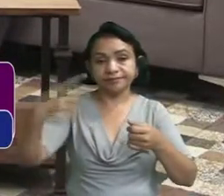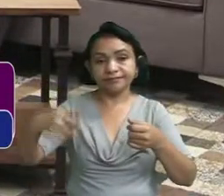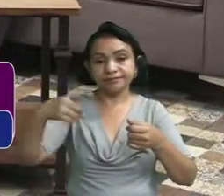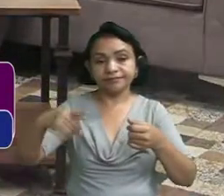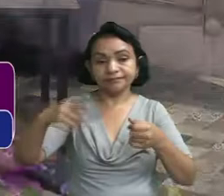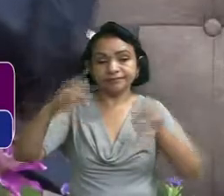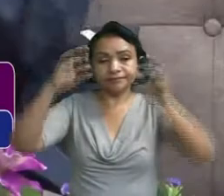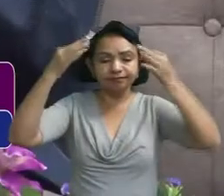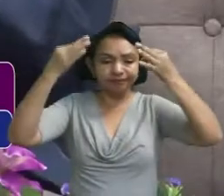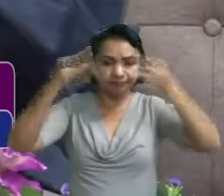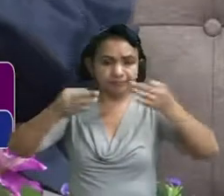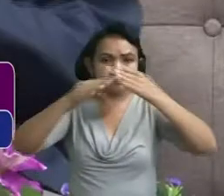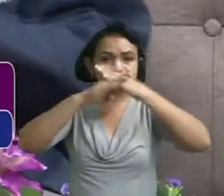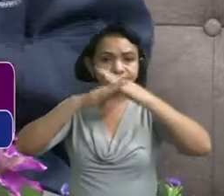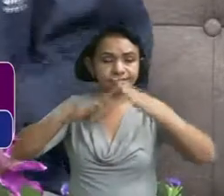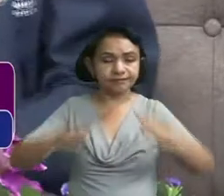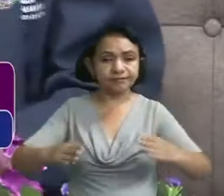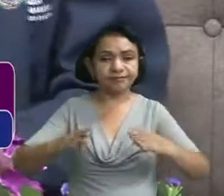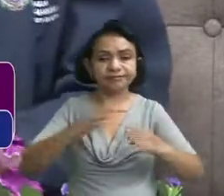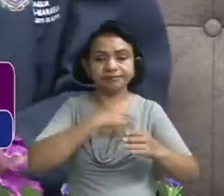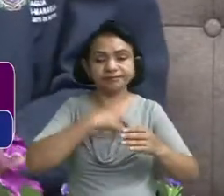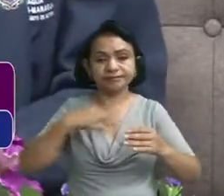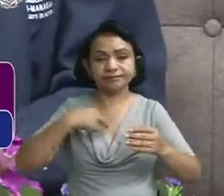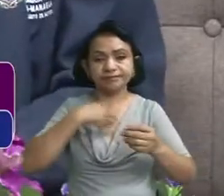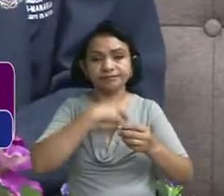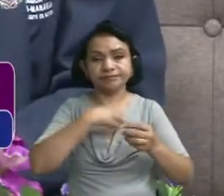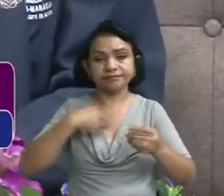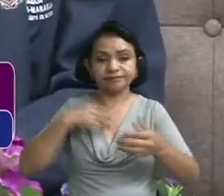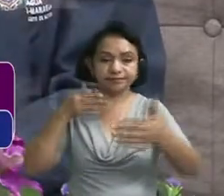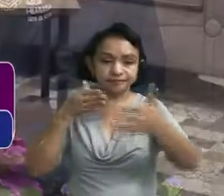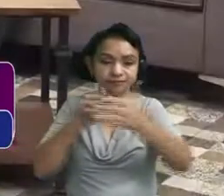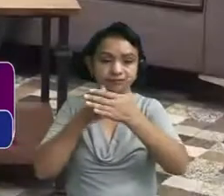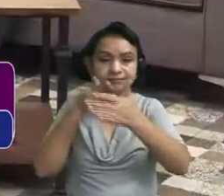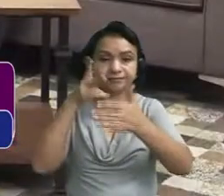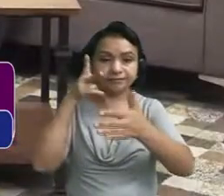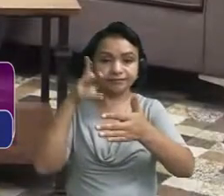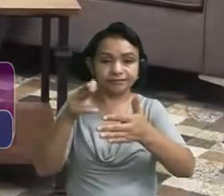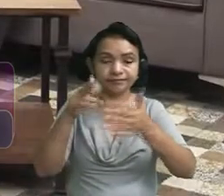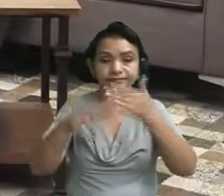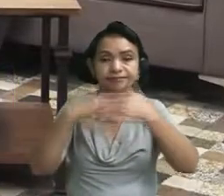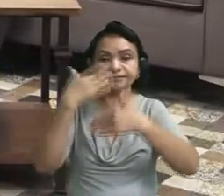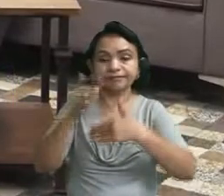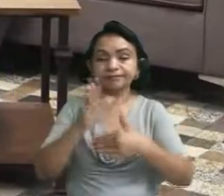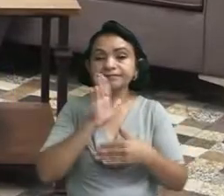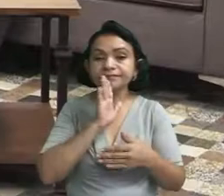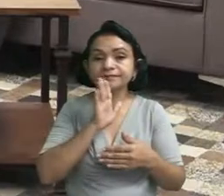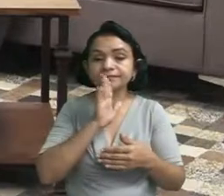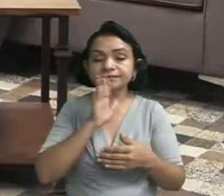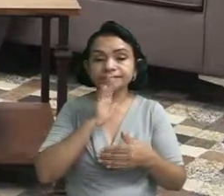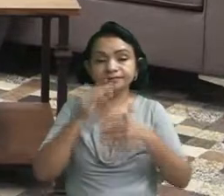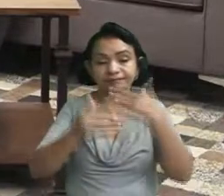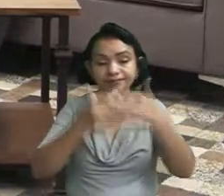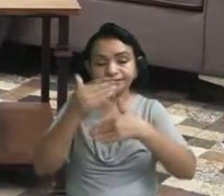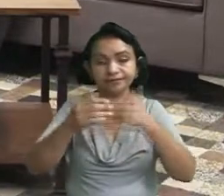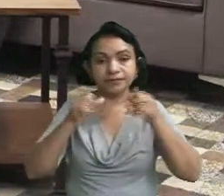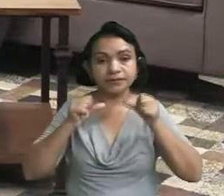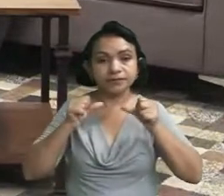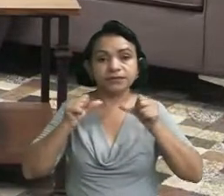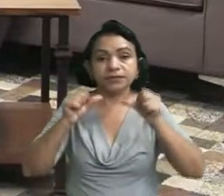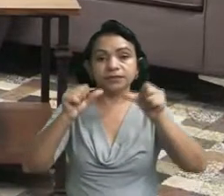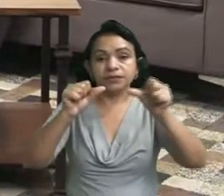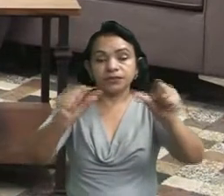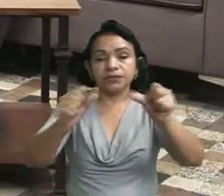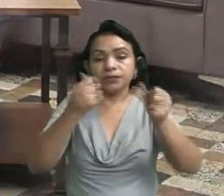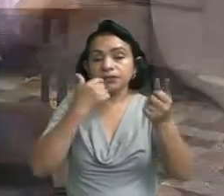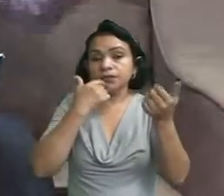asegurar la estabilidad y la paz, tenemos que irla asegurando. Tenemos que hacer una pausa, pero al volver quisiera que habláramos de ese proceso de continuidad,